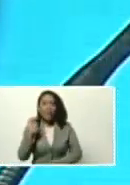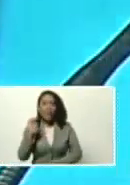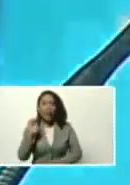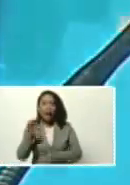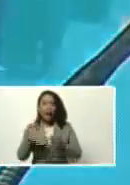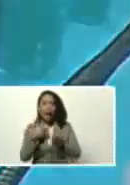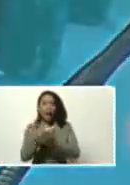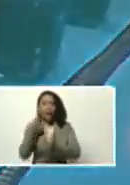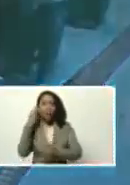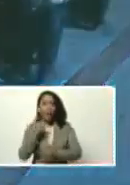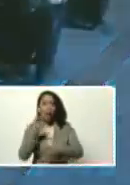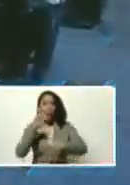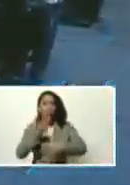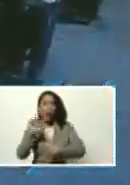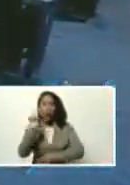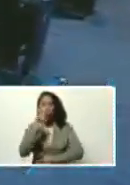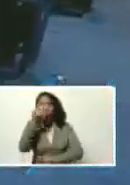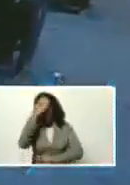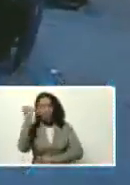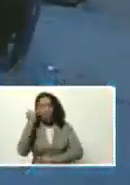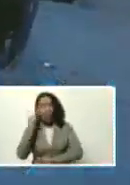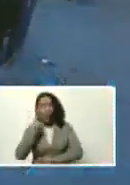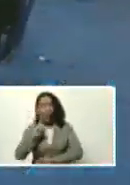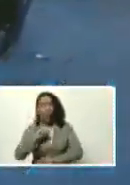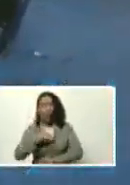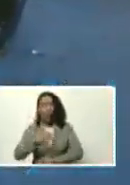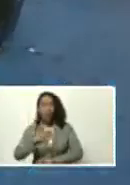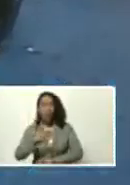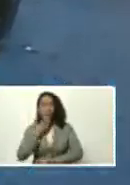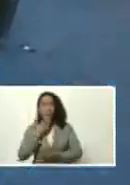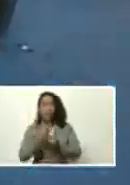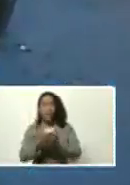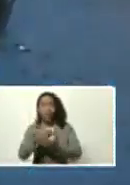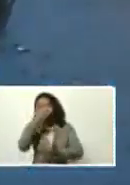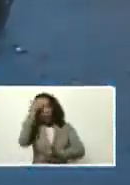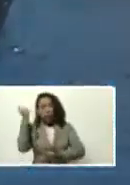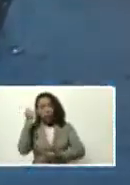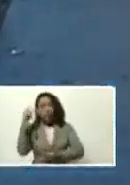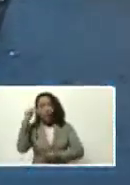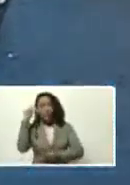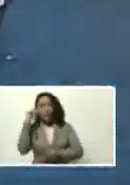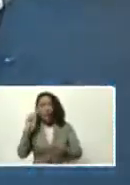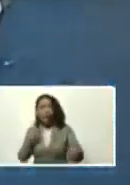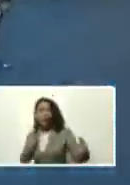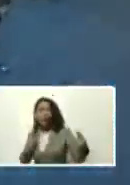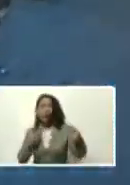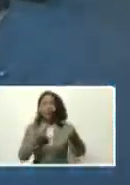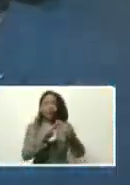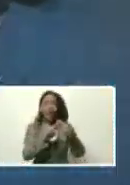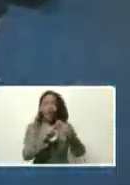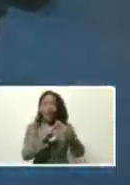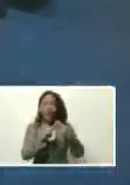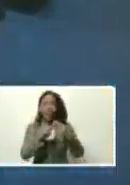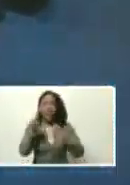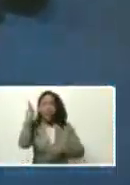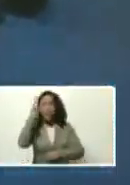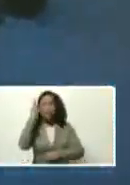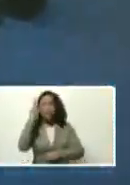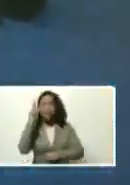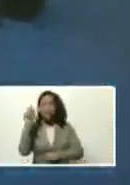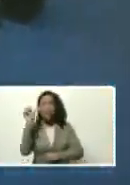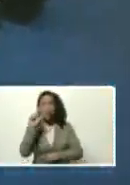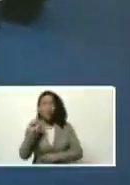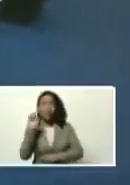Y América no ha olvidado, ni podemos permitir que olvide, el día que se encontraron. Profesor Sergio